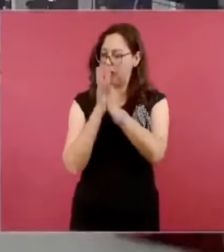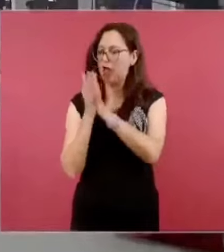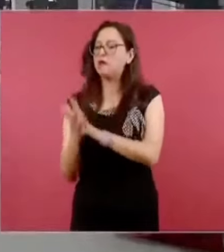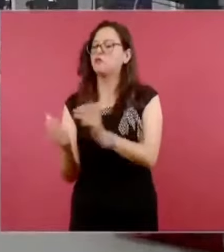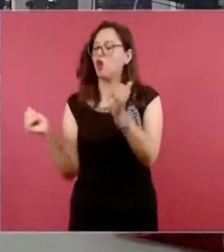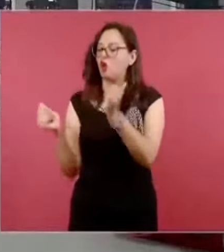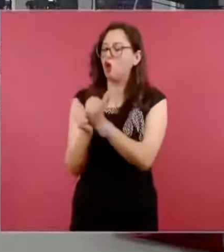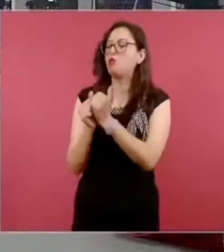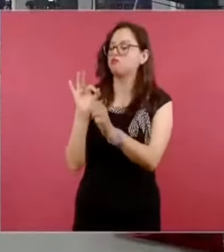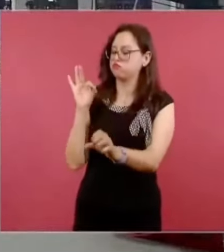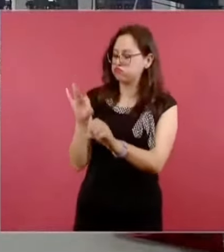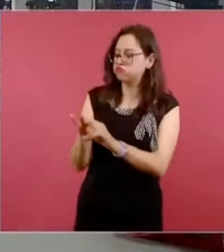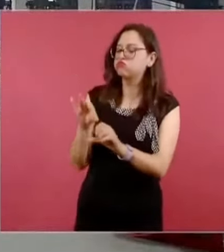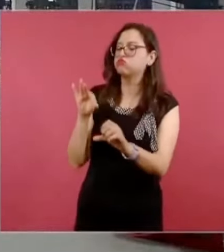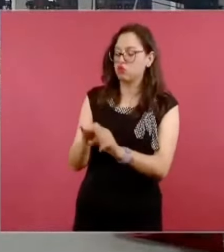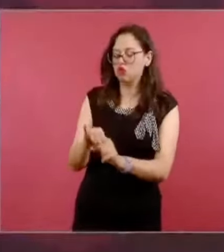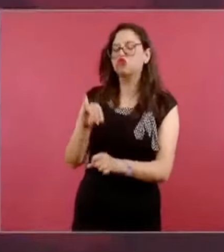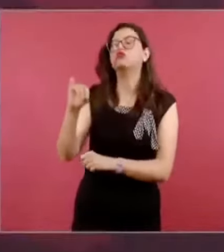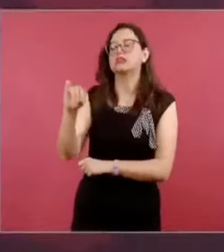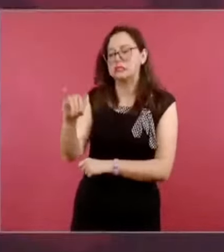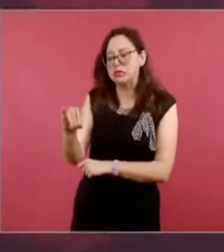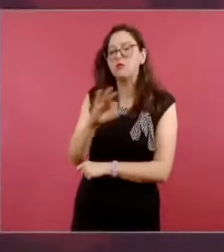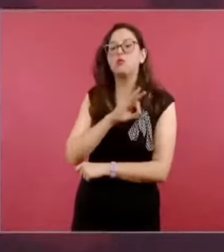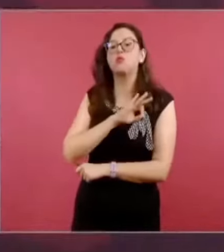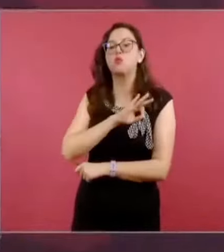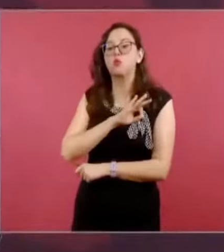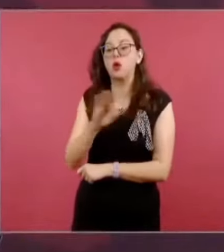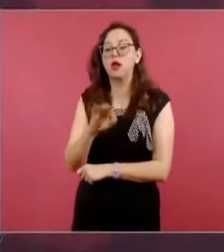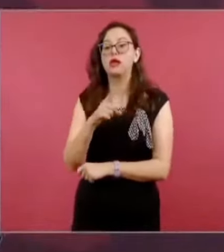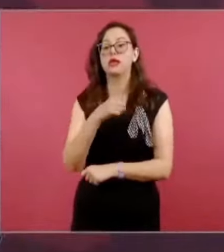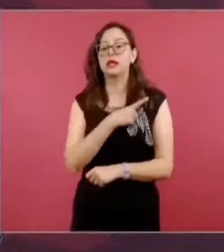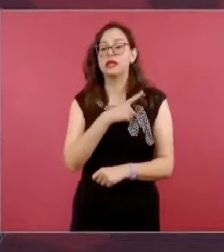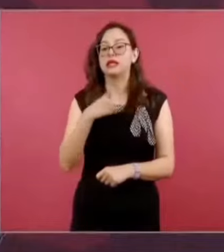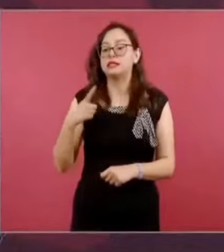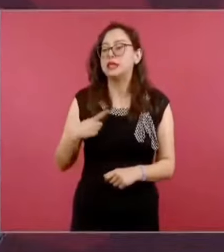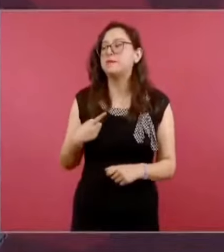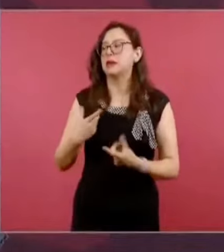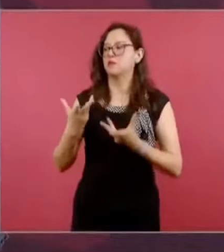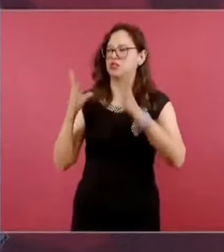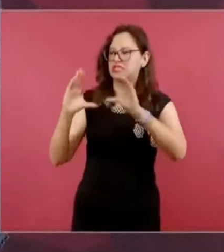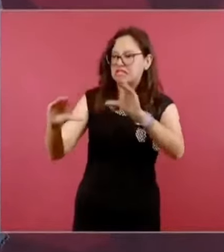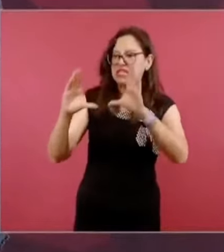llevar a cabo la transformación si avanzábamos en la organización del pueblo,